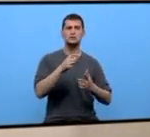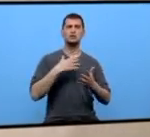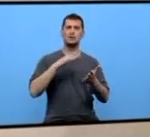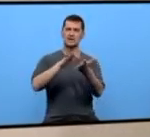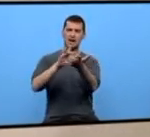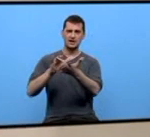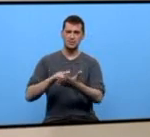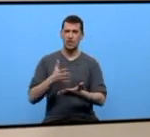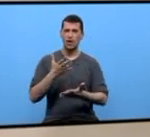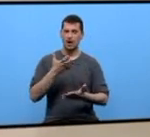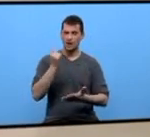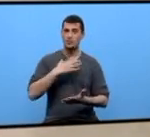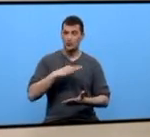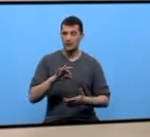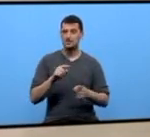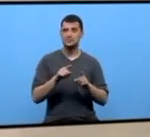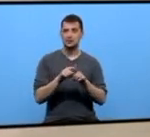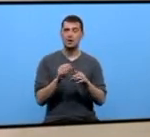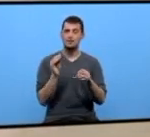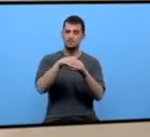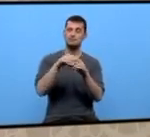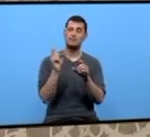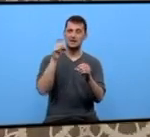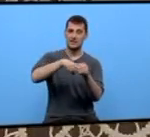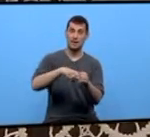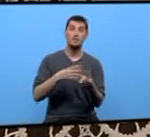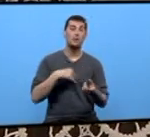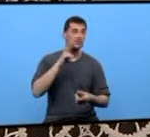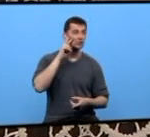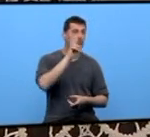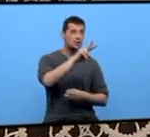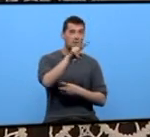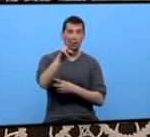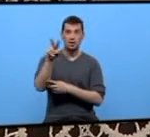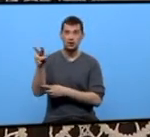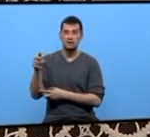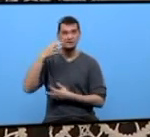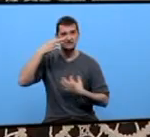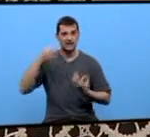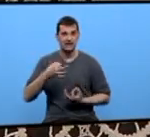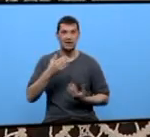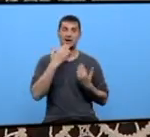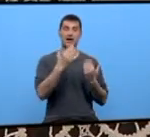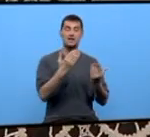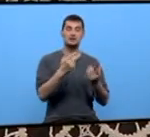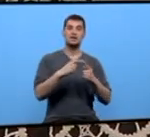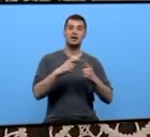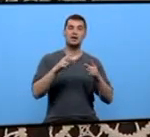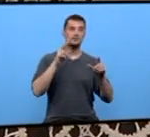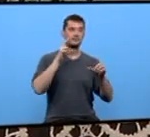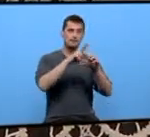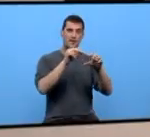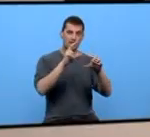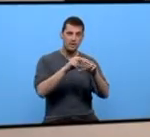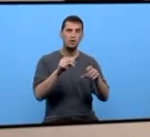dúas novidades que ofrece. A primeira delas é a posibilidade de observar o traballo destas artesáns en vivo, grazas ás demostracións que ofrecerán